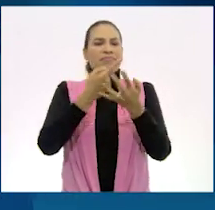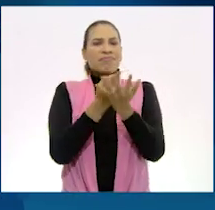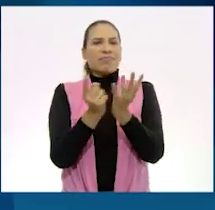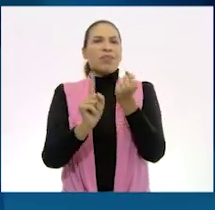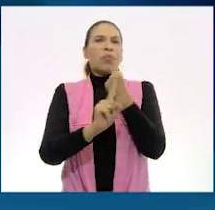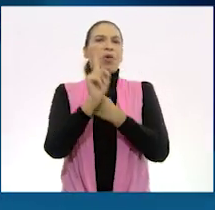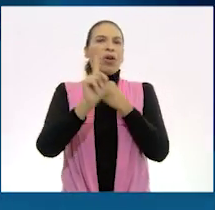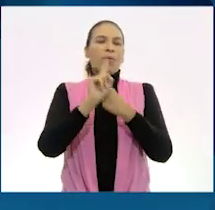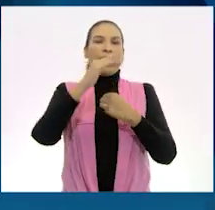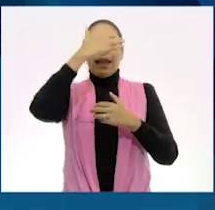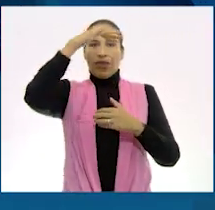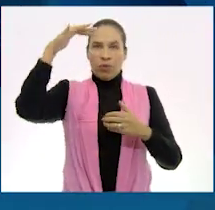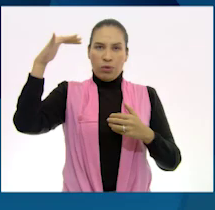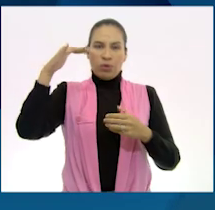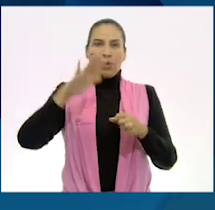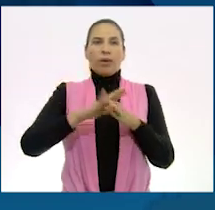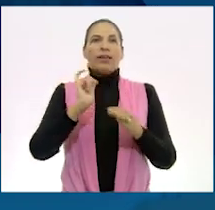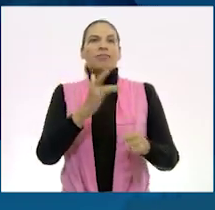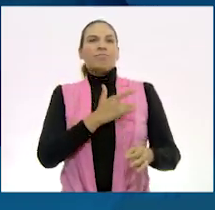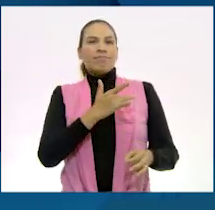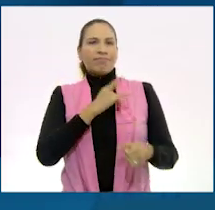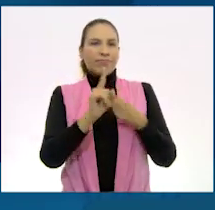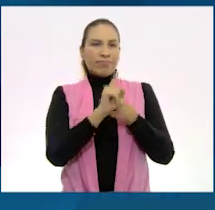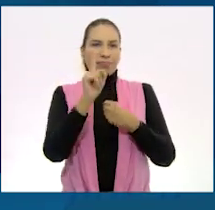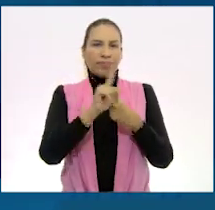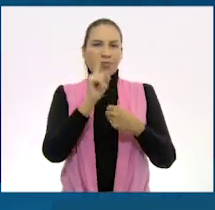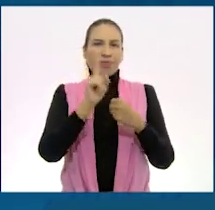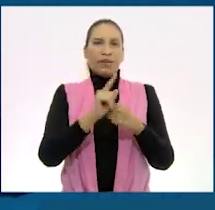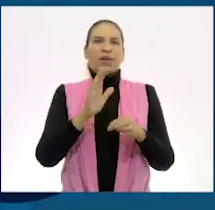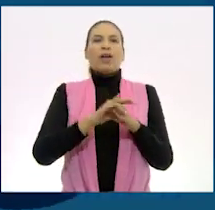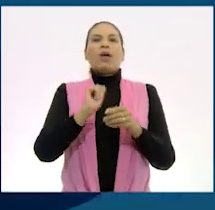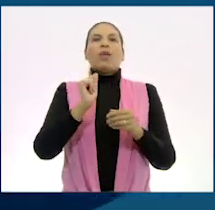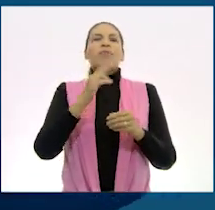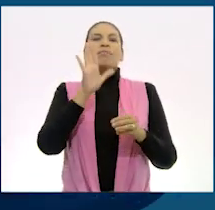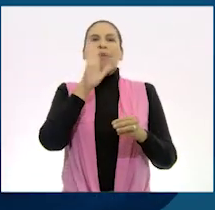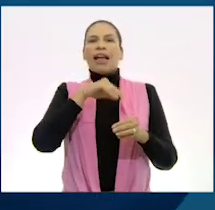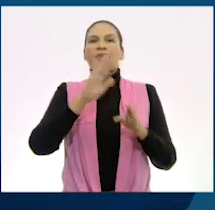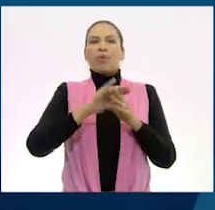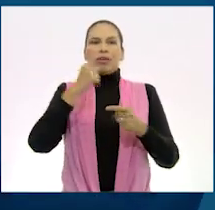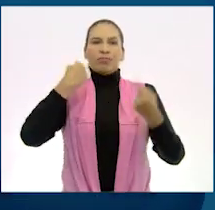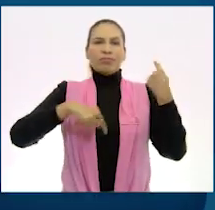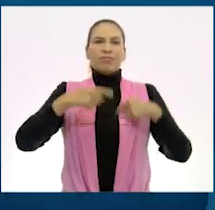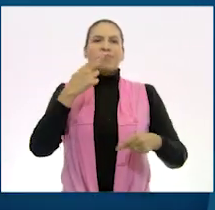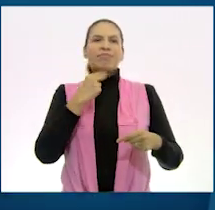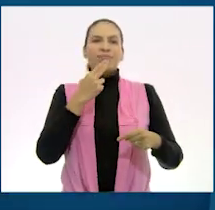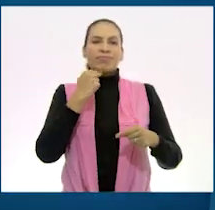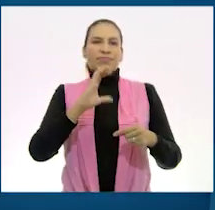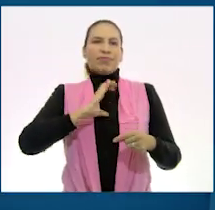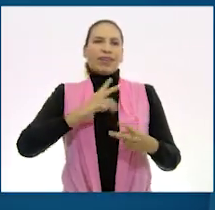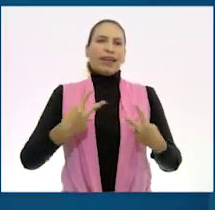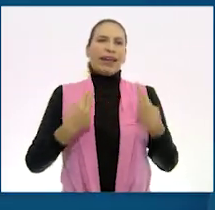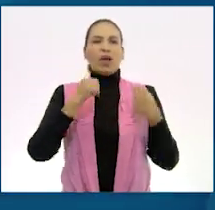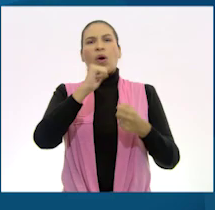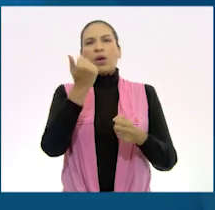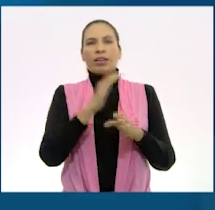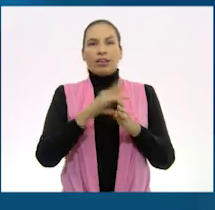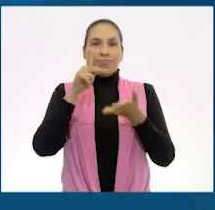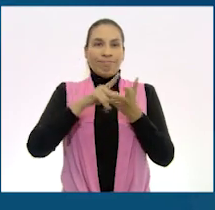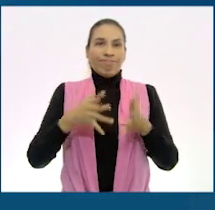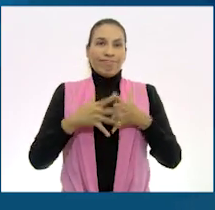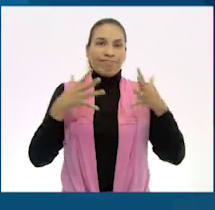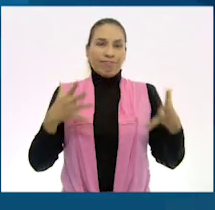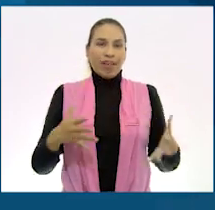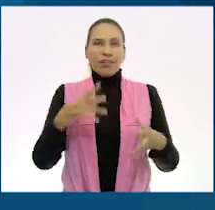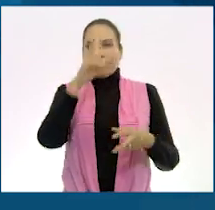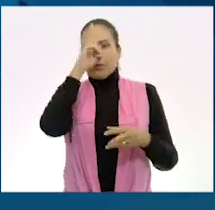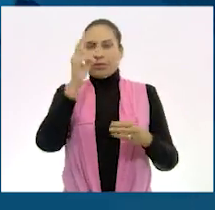problemas en la edad adulta, como cardiopatías, resistencia a la insulina, algunos tipos de cáncer, entre otros. El sobrepeso y la